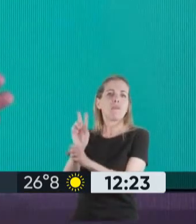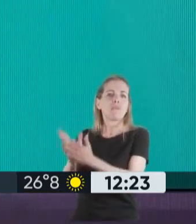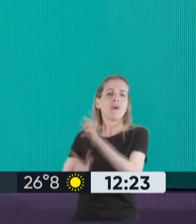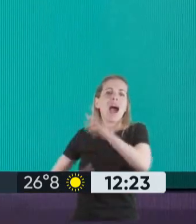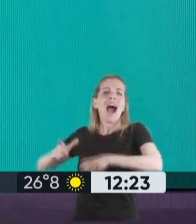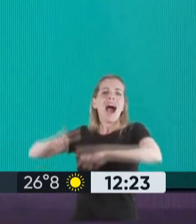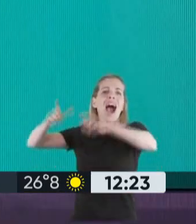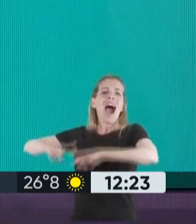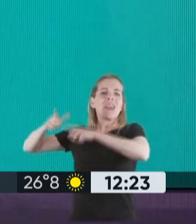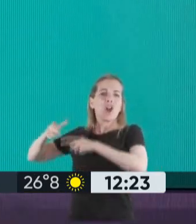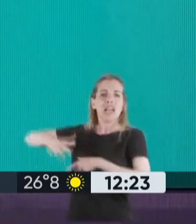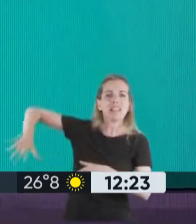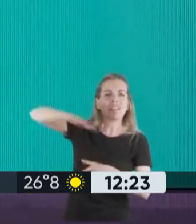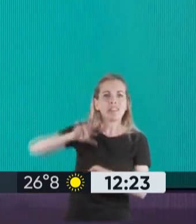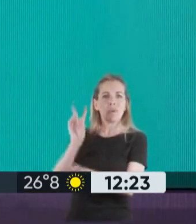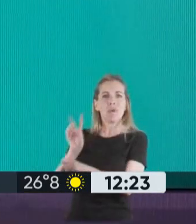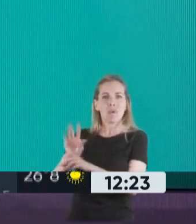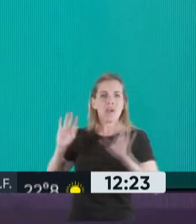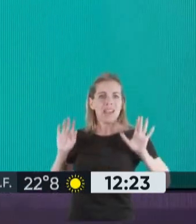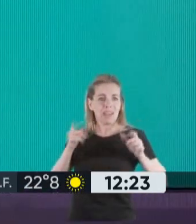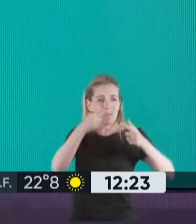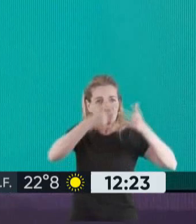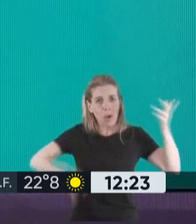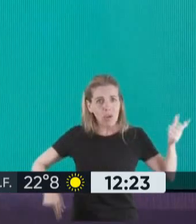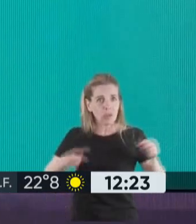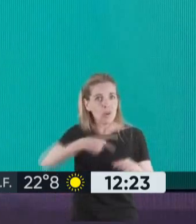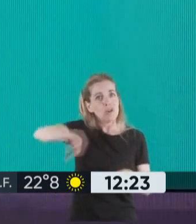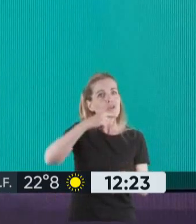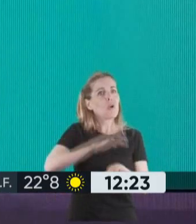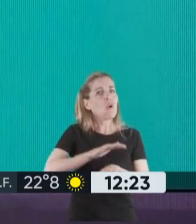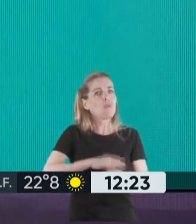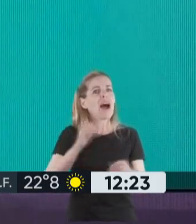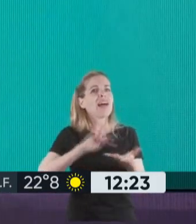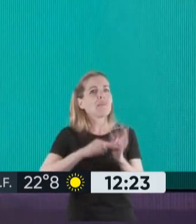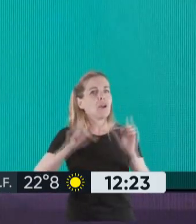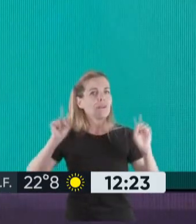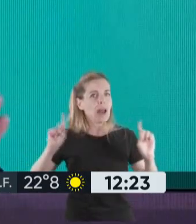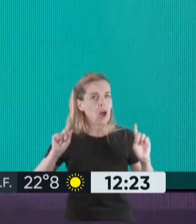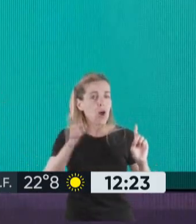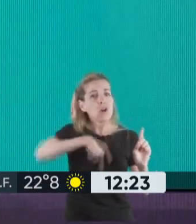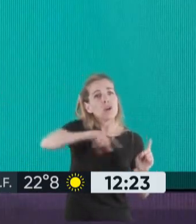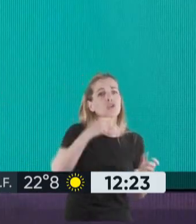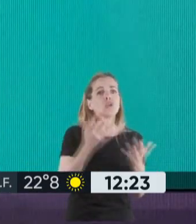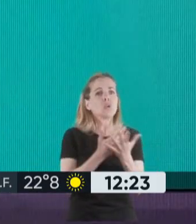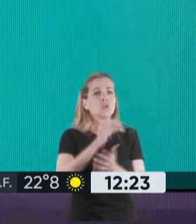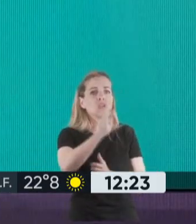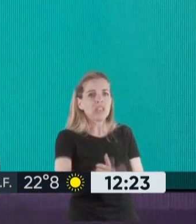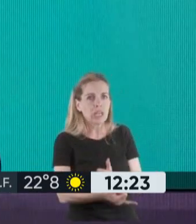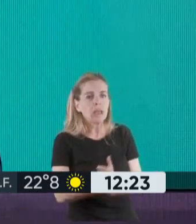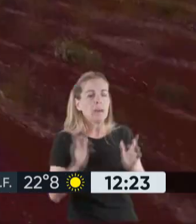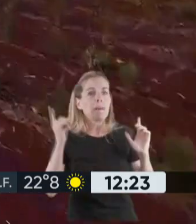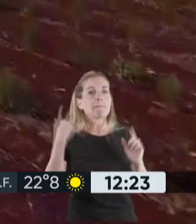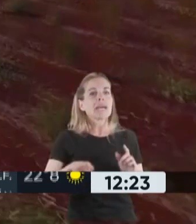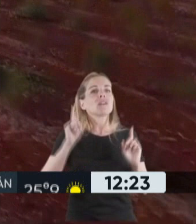Todo eso somos. No somos los causantes del problema. En todo caso, somos víctimas del problema.